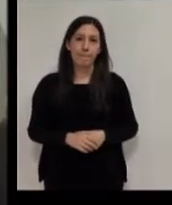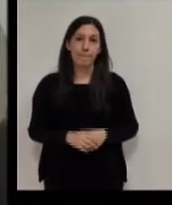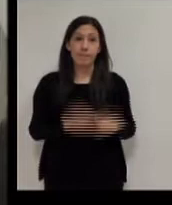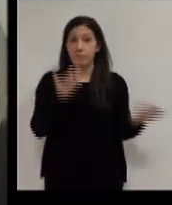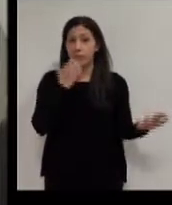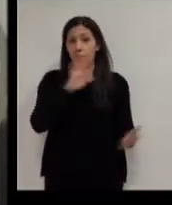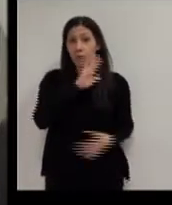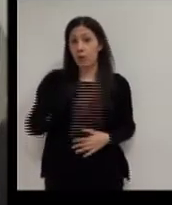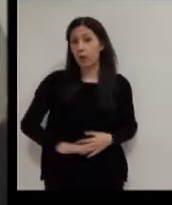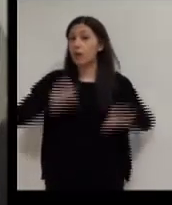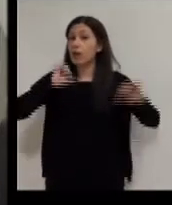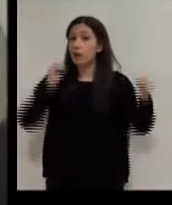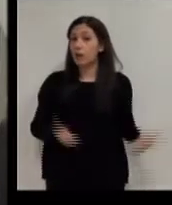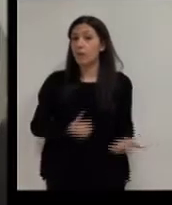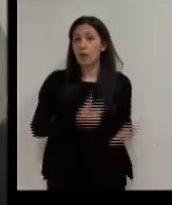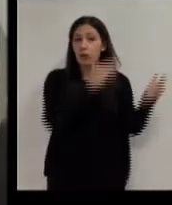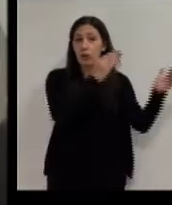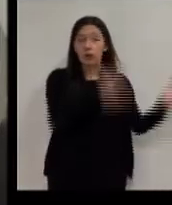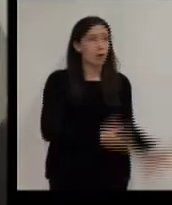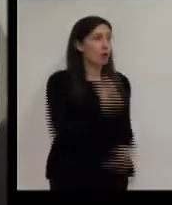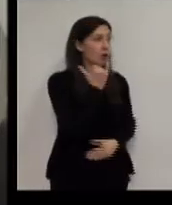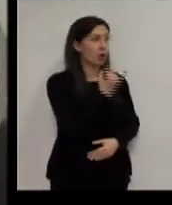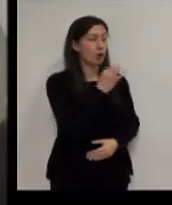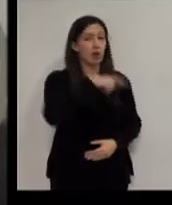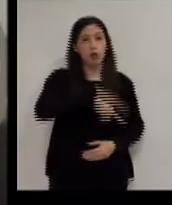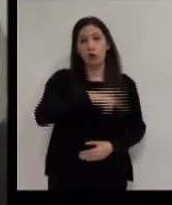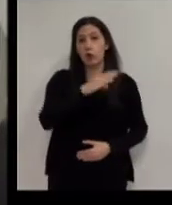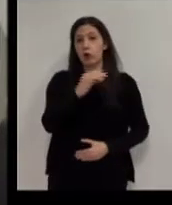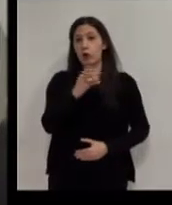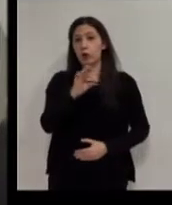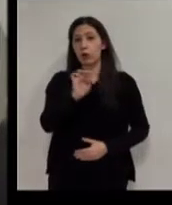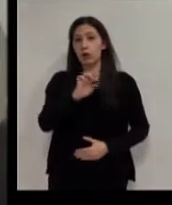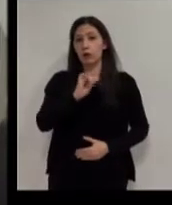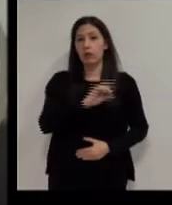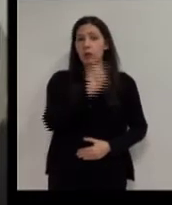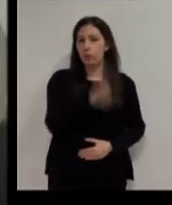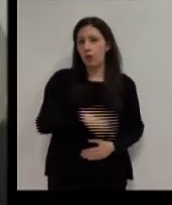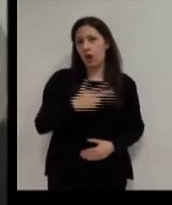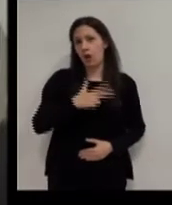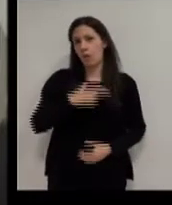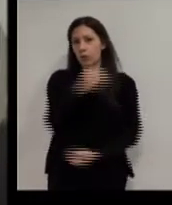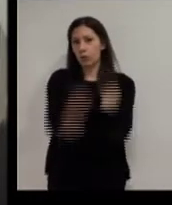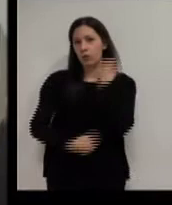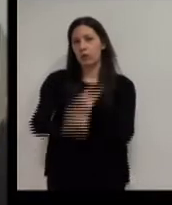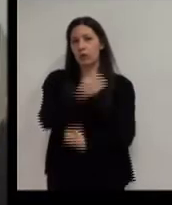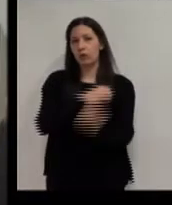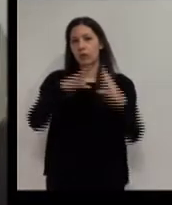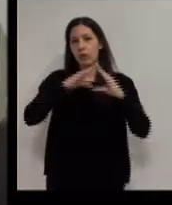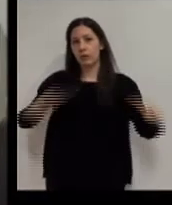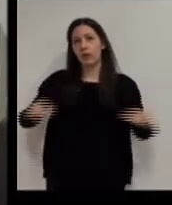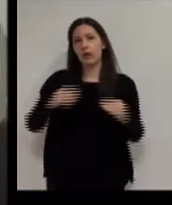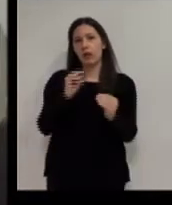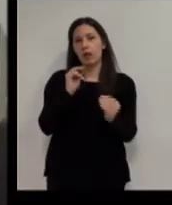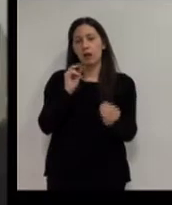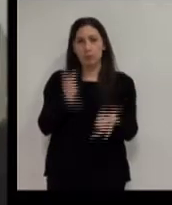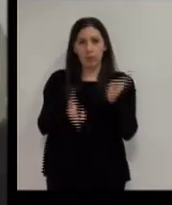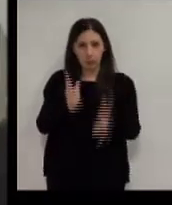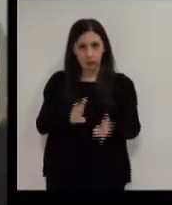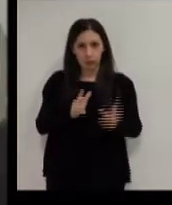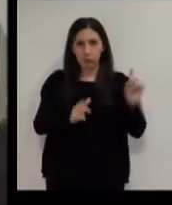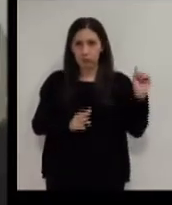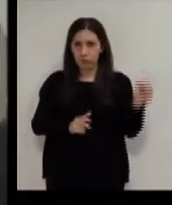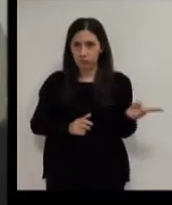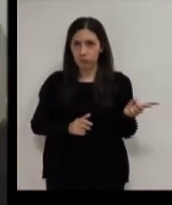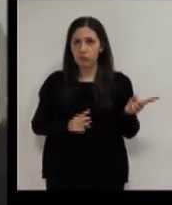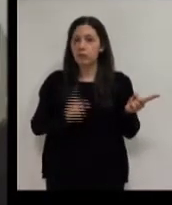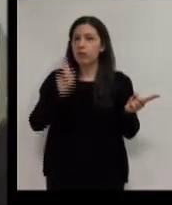Si os parece, bueno, empiezo por Jon. Jon Cortina, él es abogado economista por la Universidad de Deusto